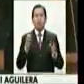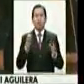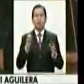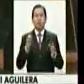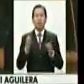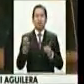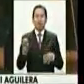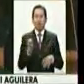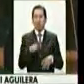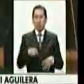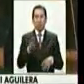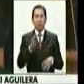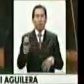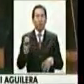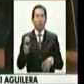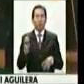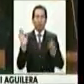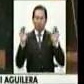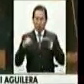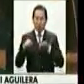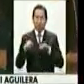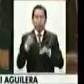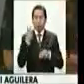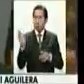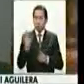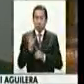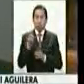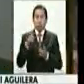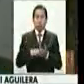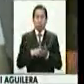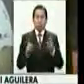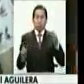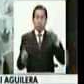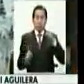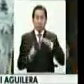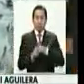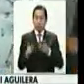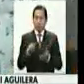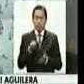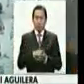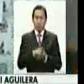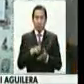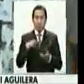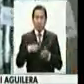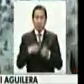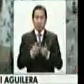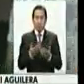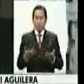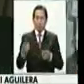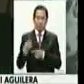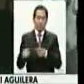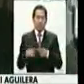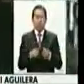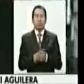curva de Blooming, aquí en el estadio Ramón Tawiche Aguilera. Y le vamos a mostrar, por favor, porque se registraron justamente daños materiales. Y para más